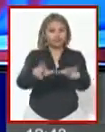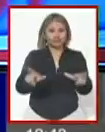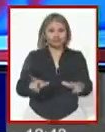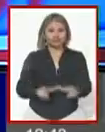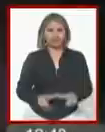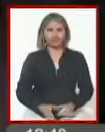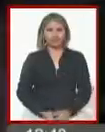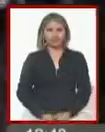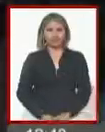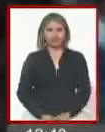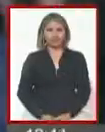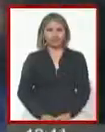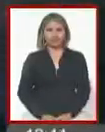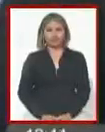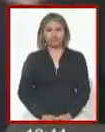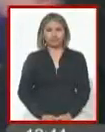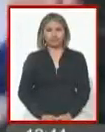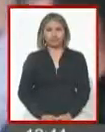lugar.